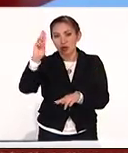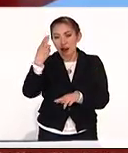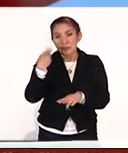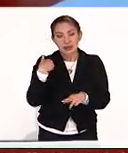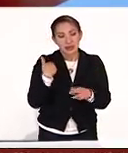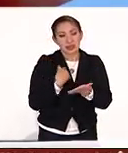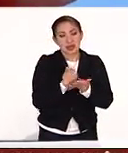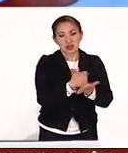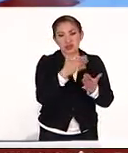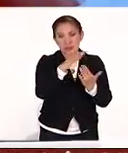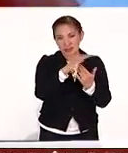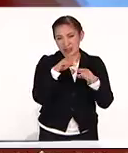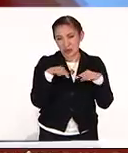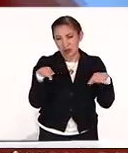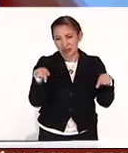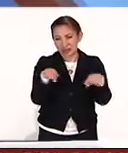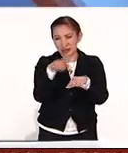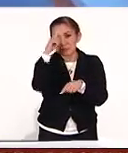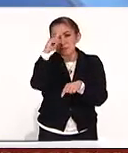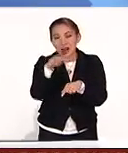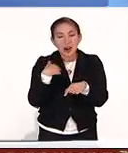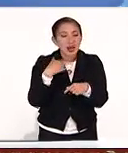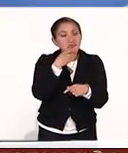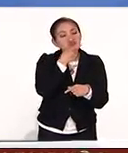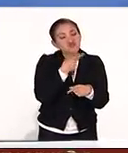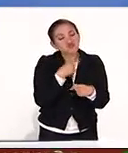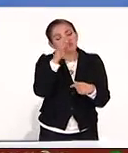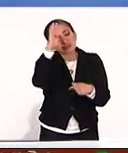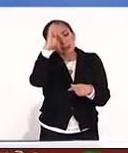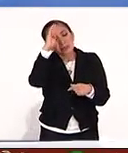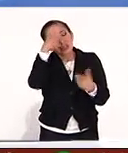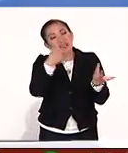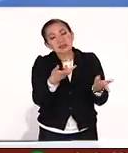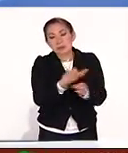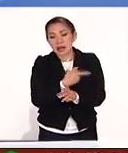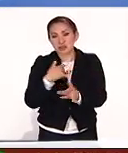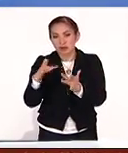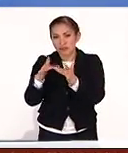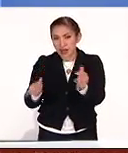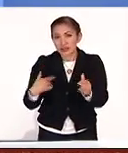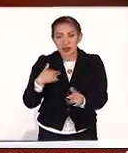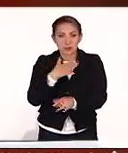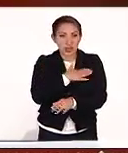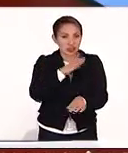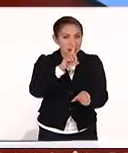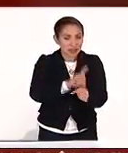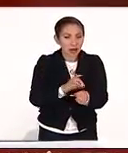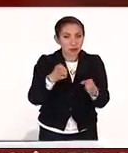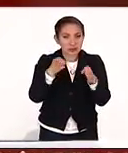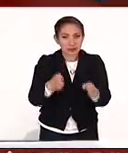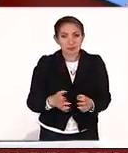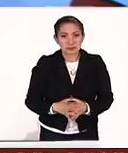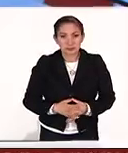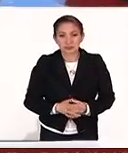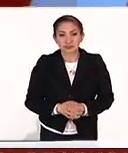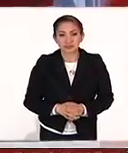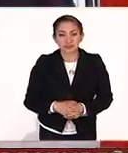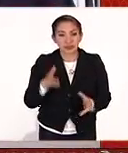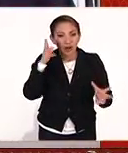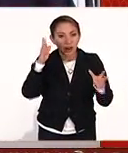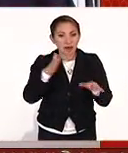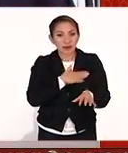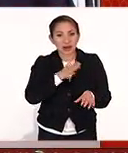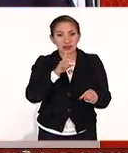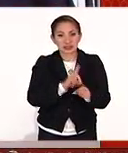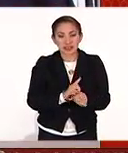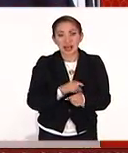Mesa Cuadrada, para que nos comparta una reflexión acerca de lo que pasó en Francia. Javier, muy buenos días, ¿cómo estás? ¿Qué tal? Buenos